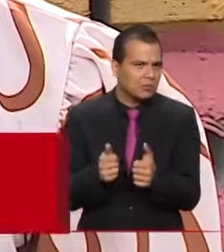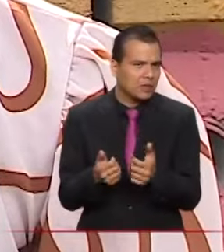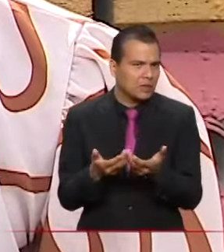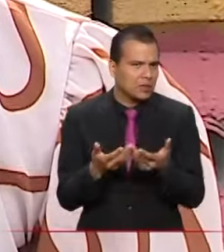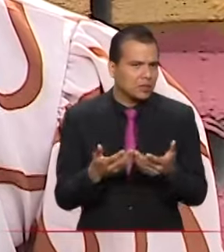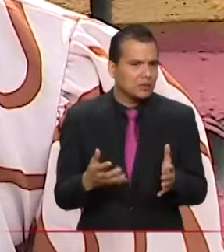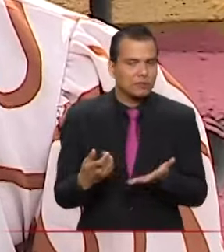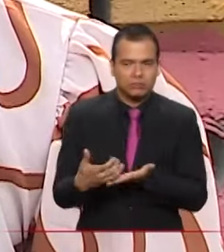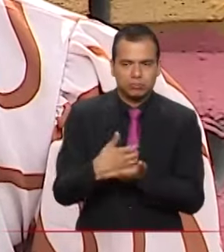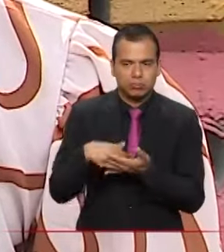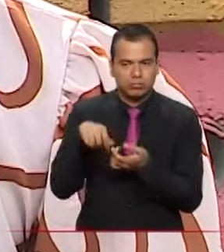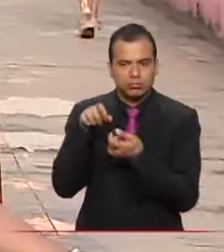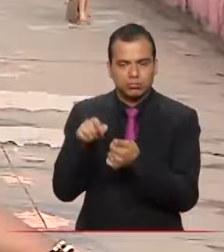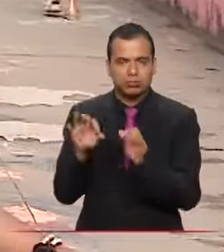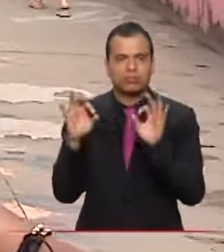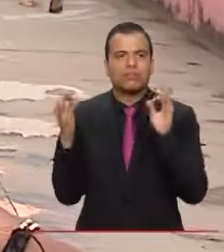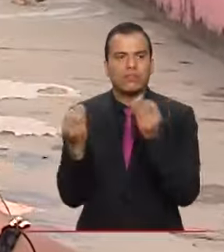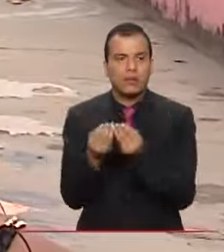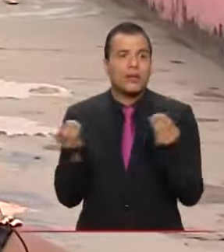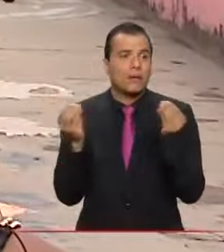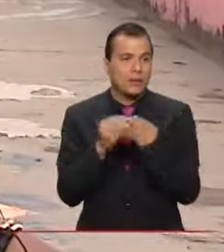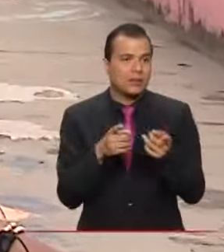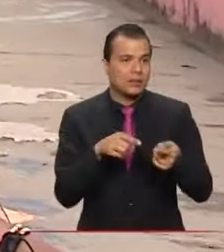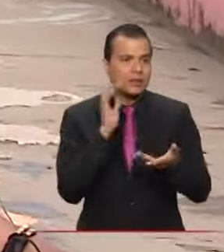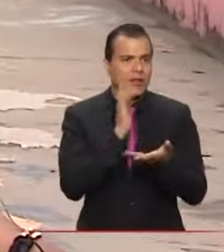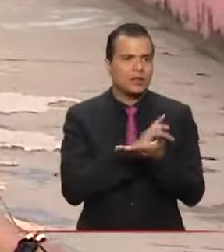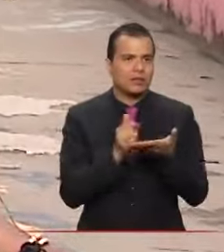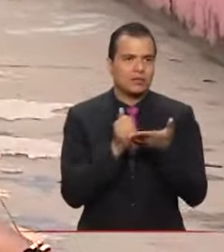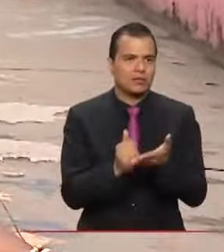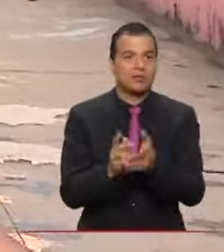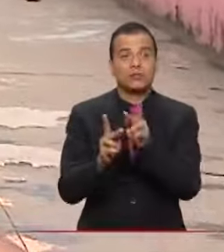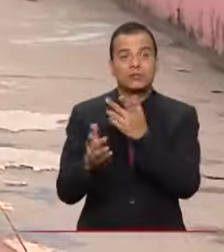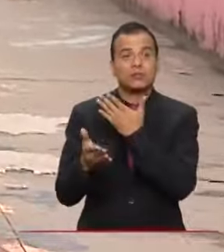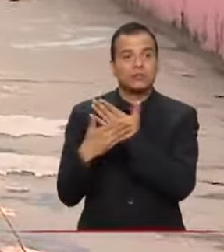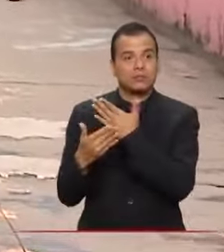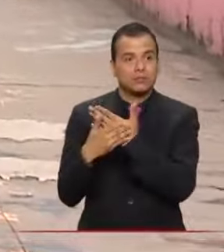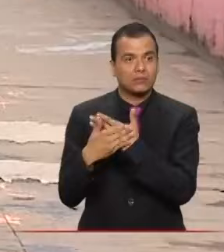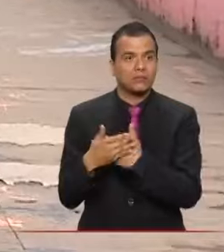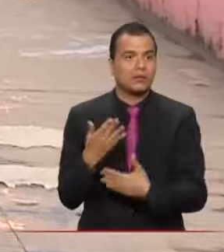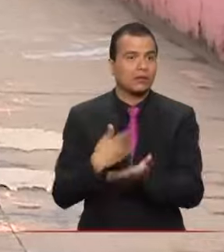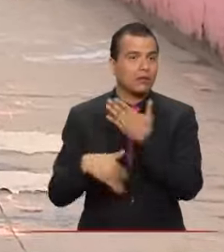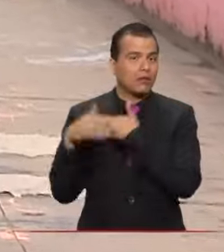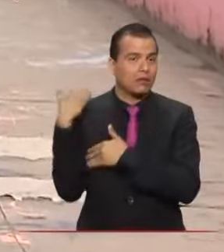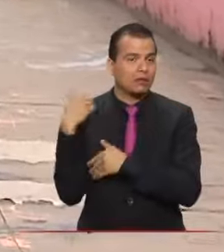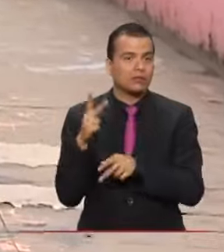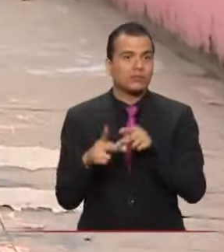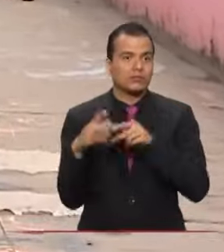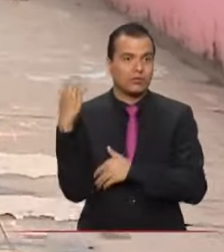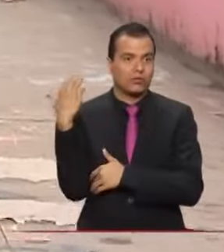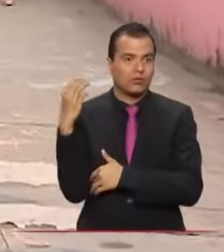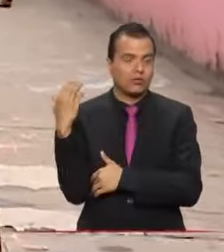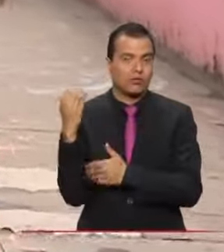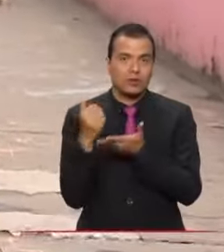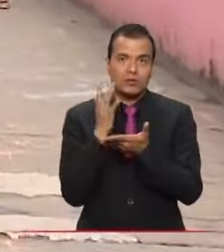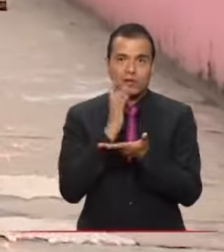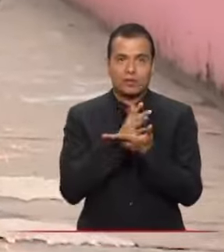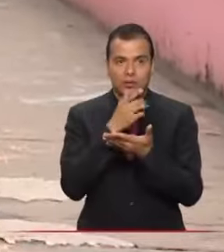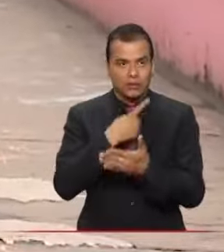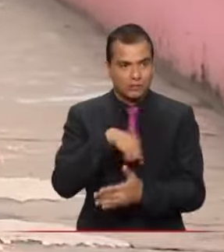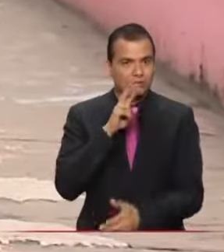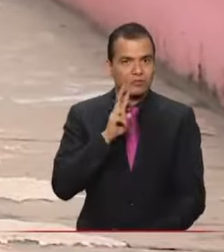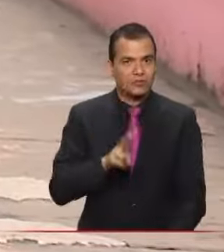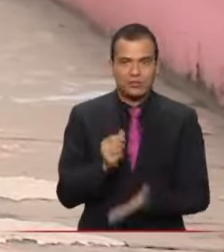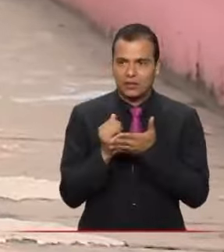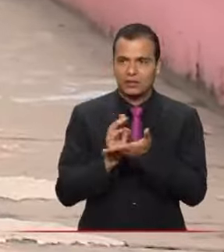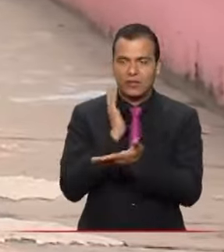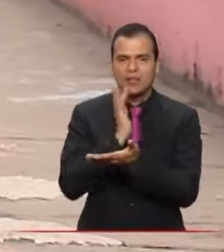el sustento para poder limpiarlo. Algo lindo porque muchas personas nos dicen que lo que no hacían los colombianos lo hicimos los venezolanos, recuperar el